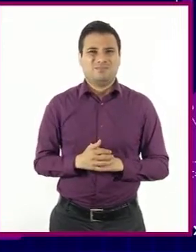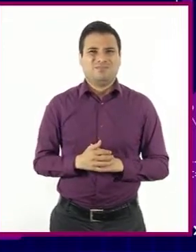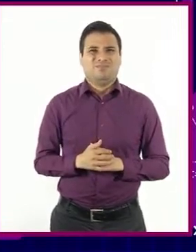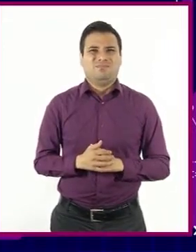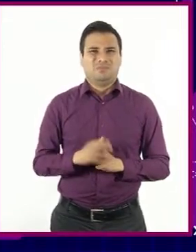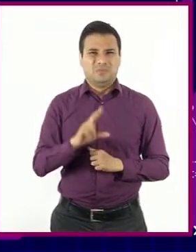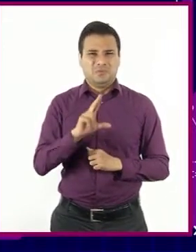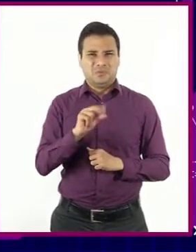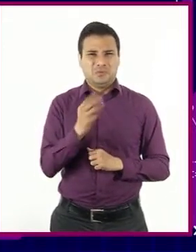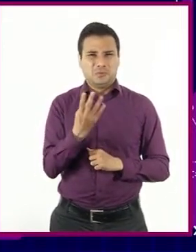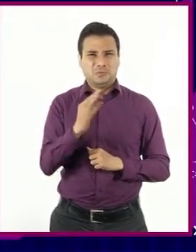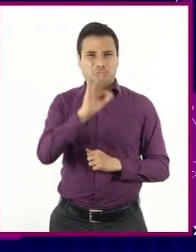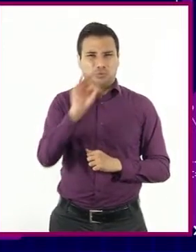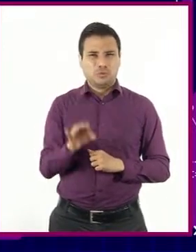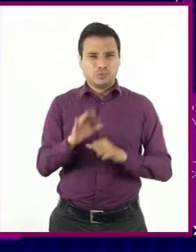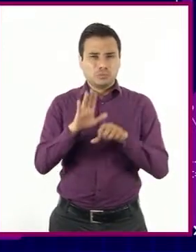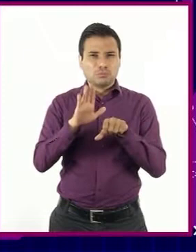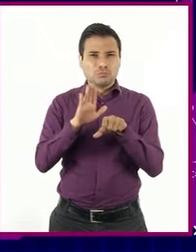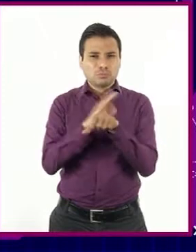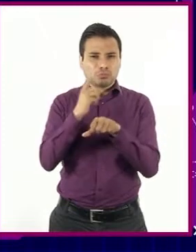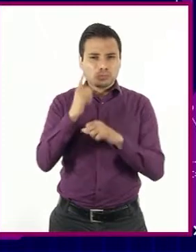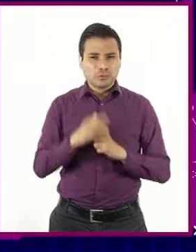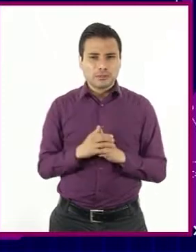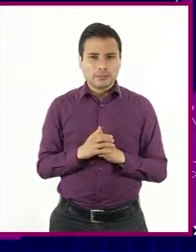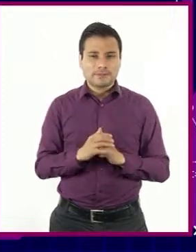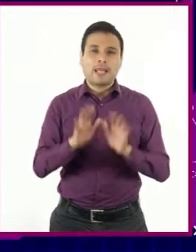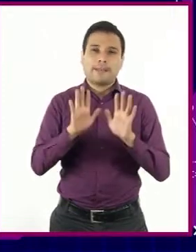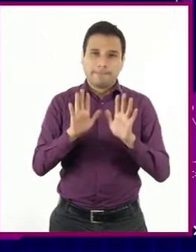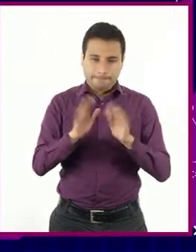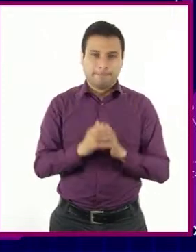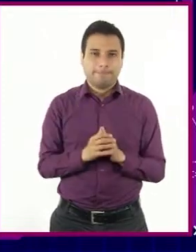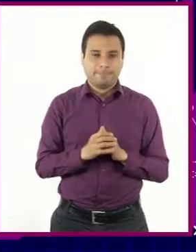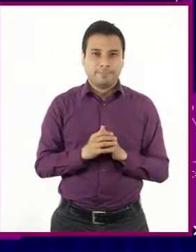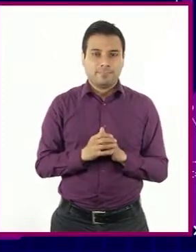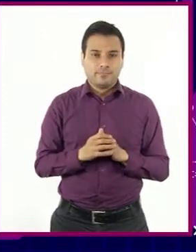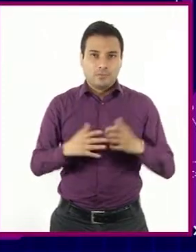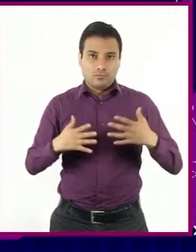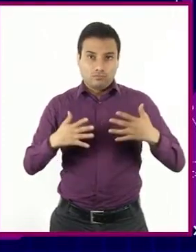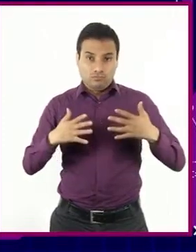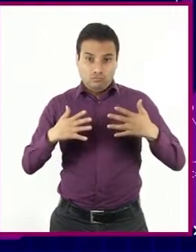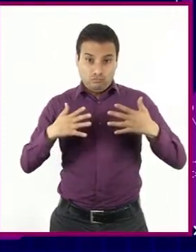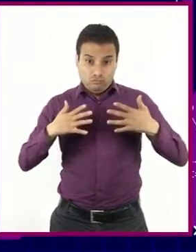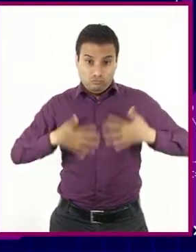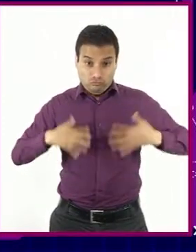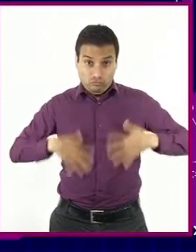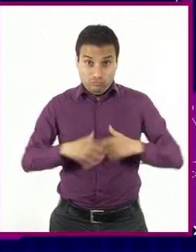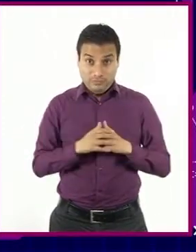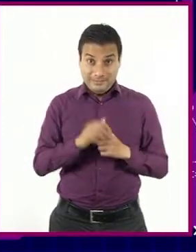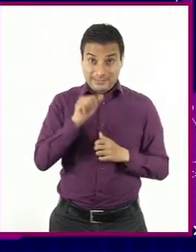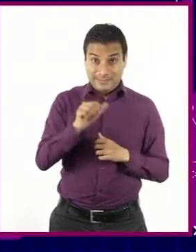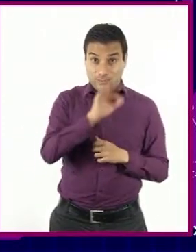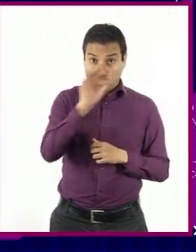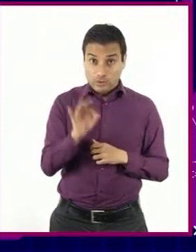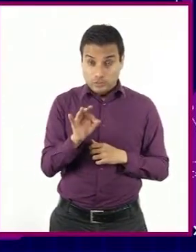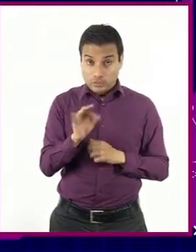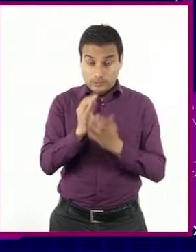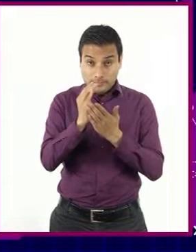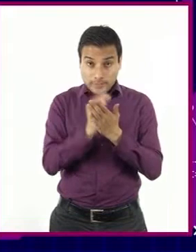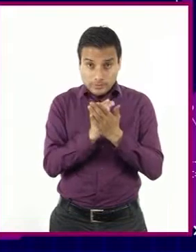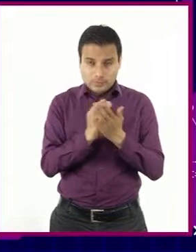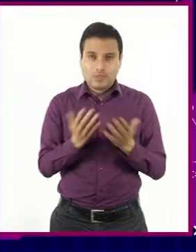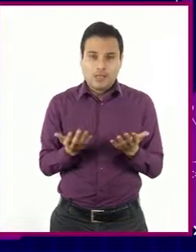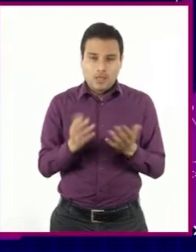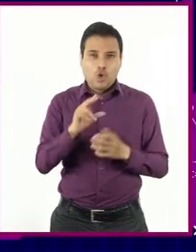al 84%? Sencillo. Si el artículo tiene un 16% de descuento, estaremos pagando